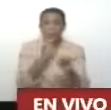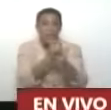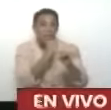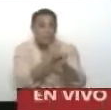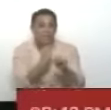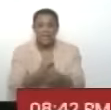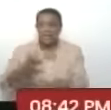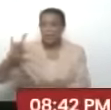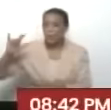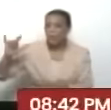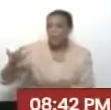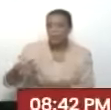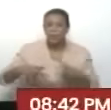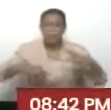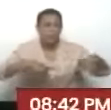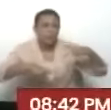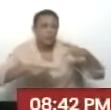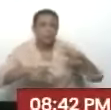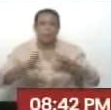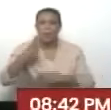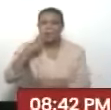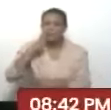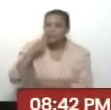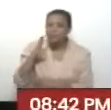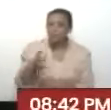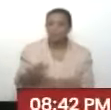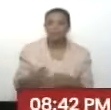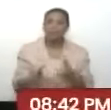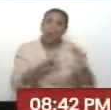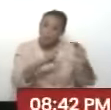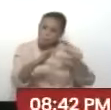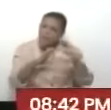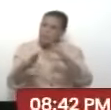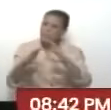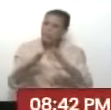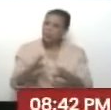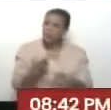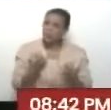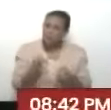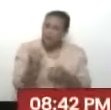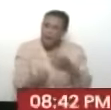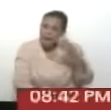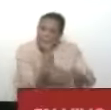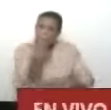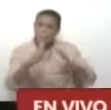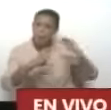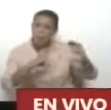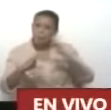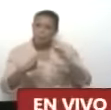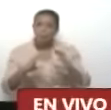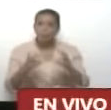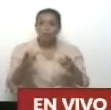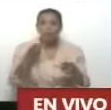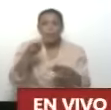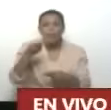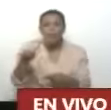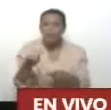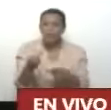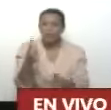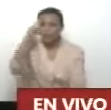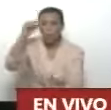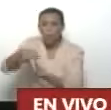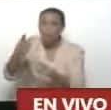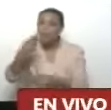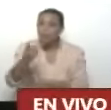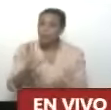también de opinión, de conversaciones, de generar la conversación. Una conversación que trascendió a los políticos, que trascendió a